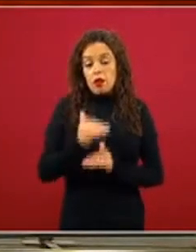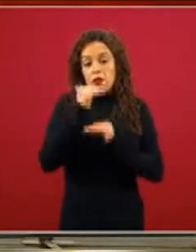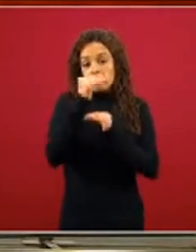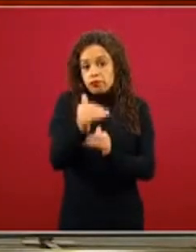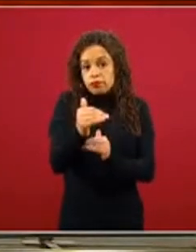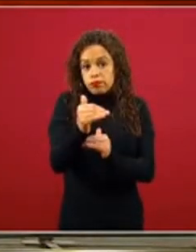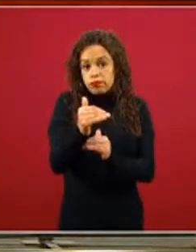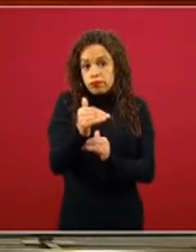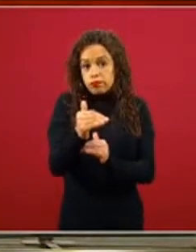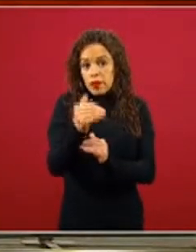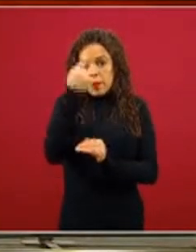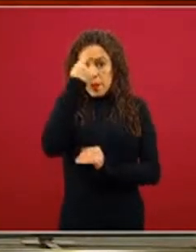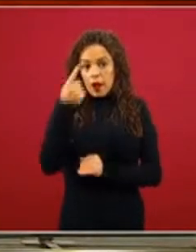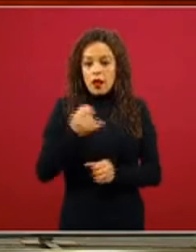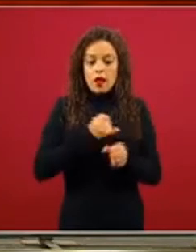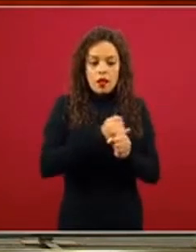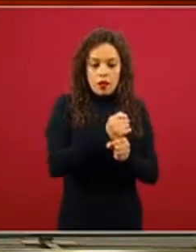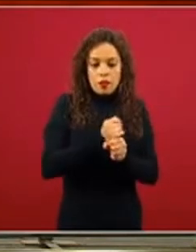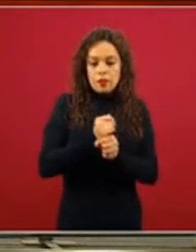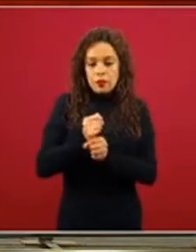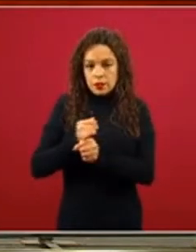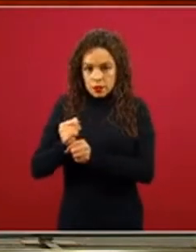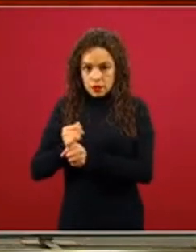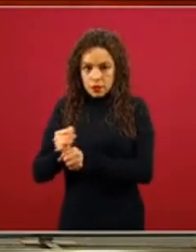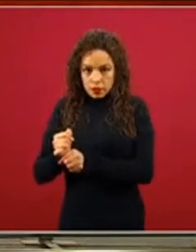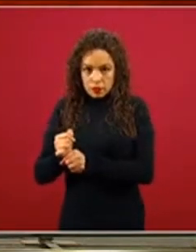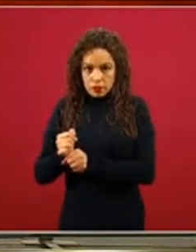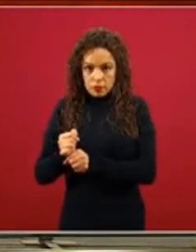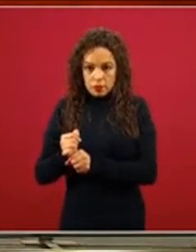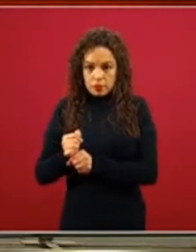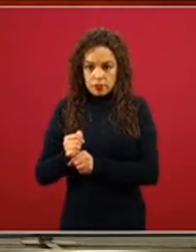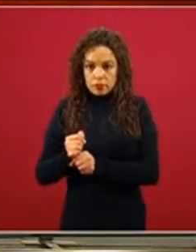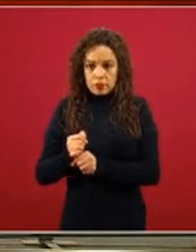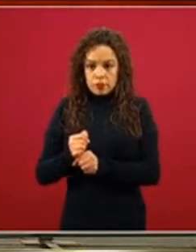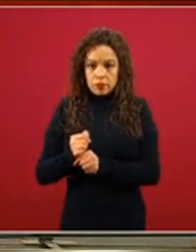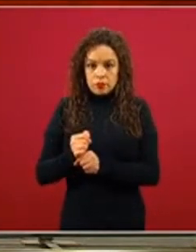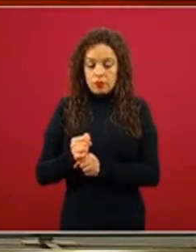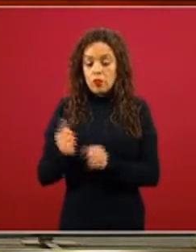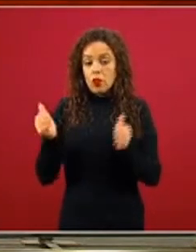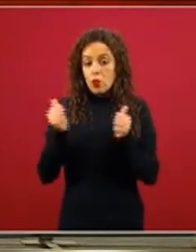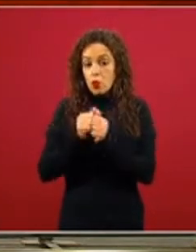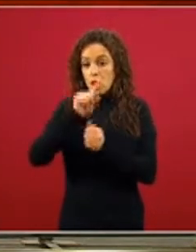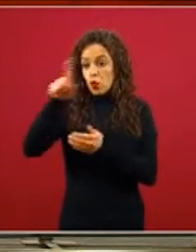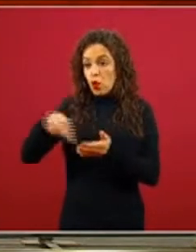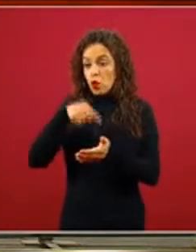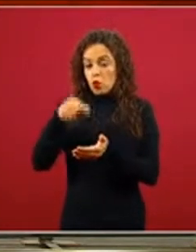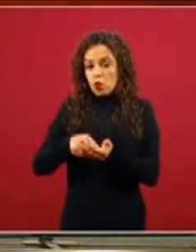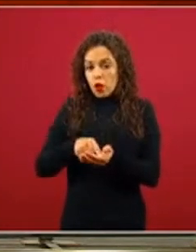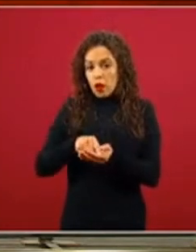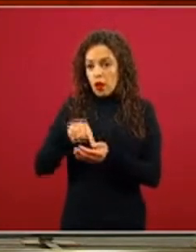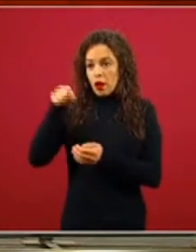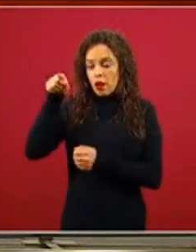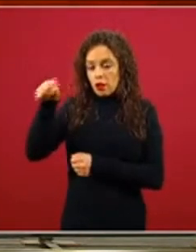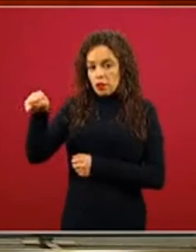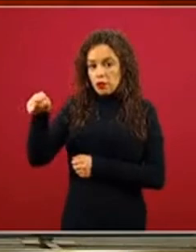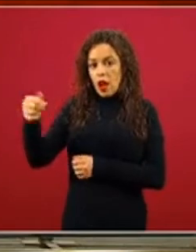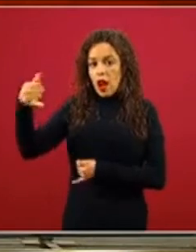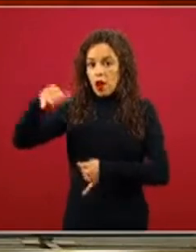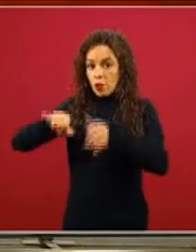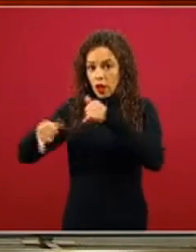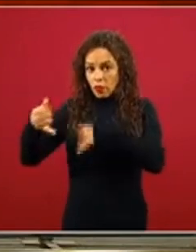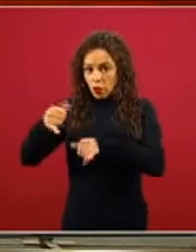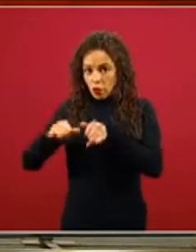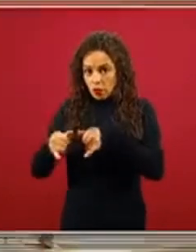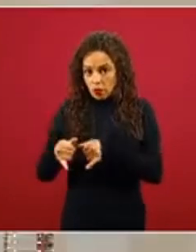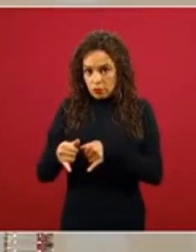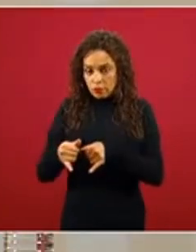investigación fuera de los seres vivos, es decir, investigación en laboratorio, moléculas, células, tejidos, etcétera.